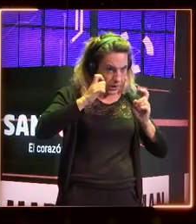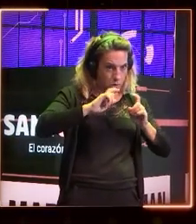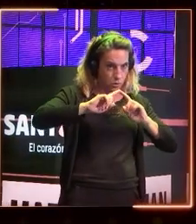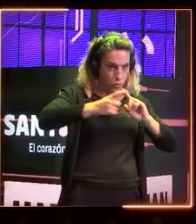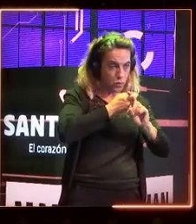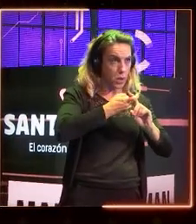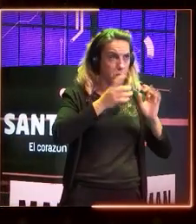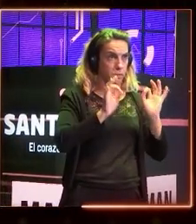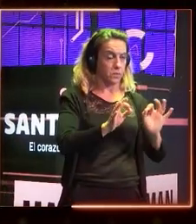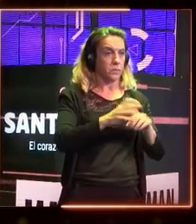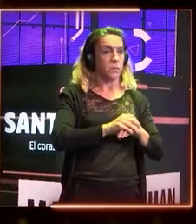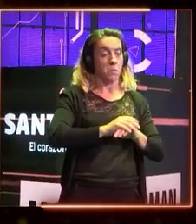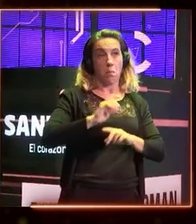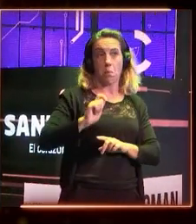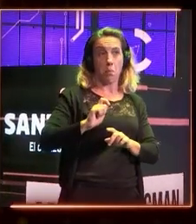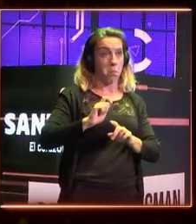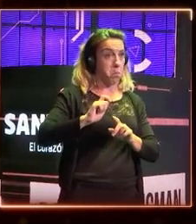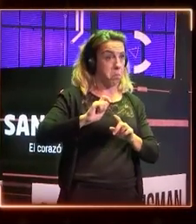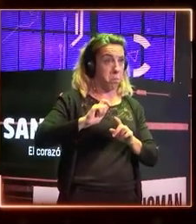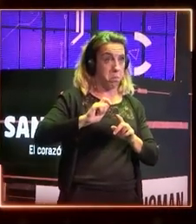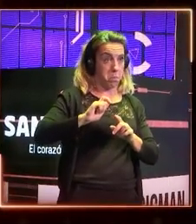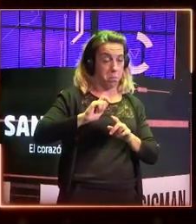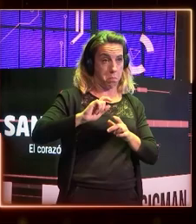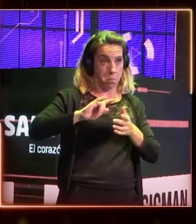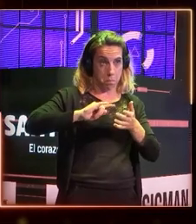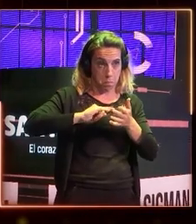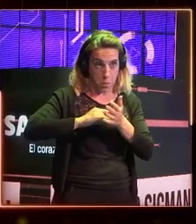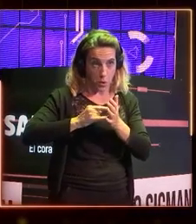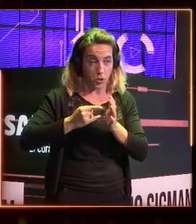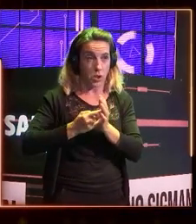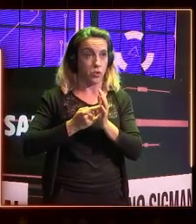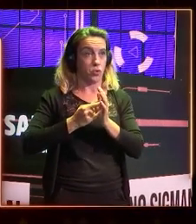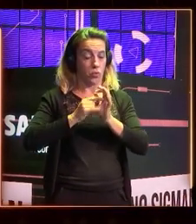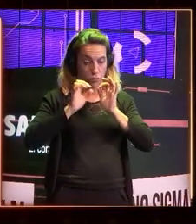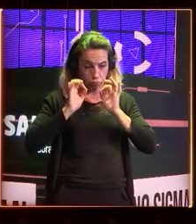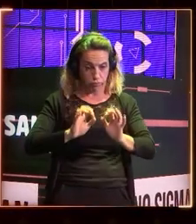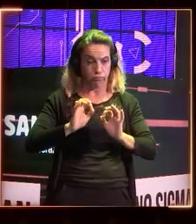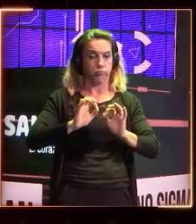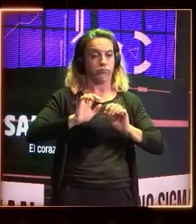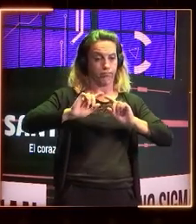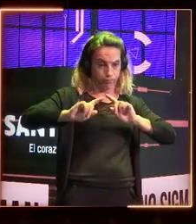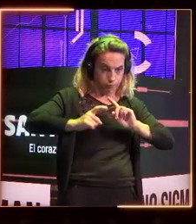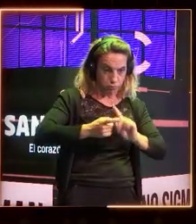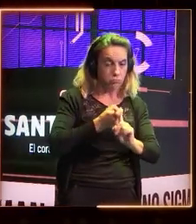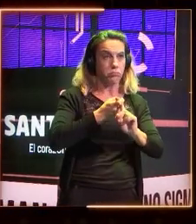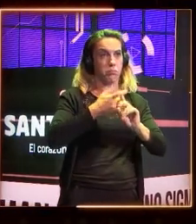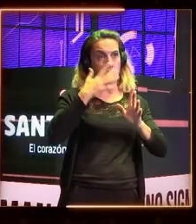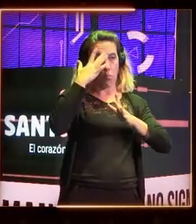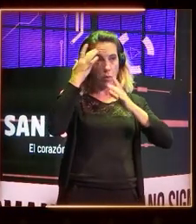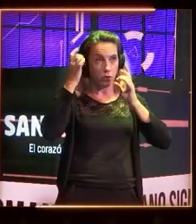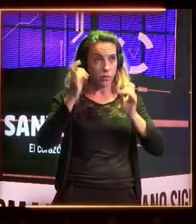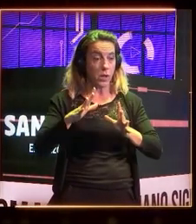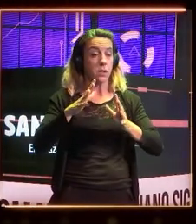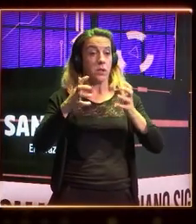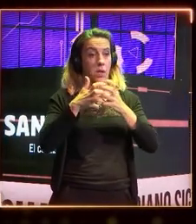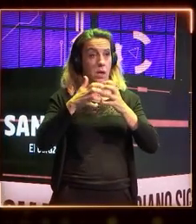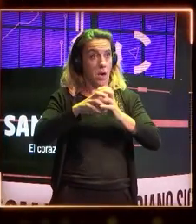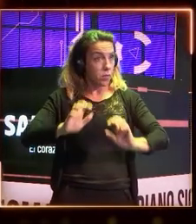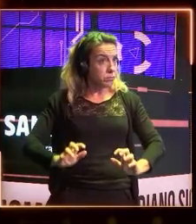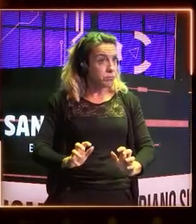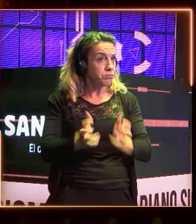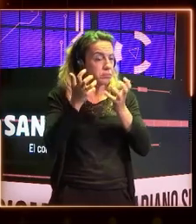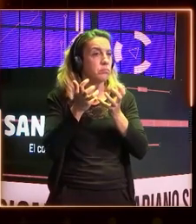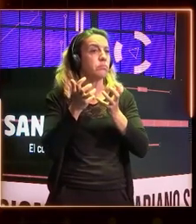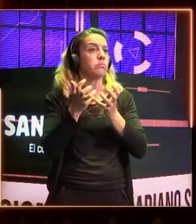proyecto es exitoso decifra en el código eso termina siendo decisivo en el devenir de la guerra y una vez ganada la guerra este grupo de